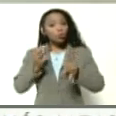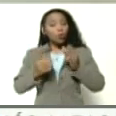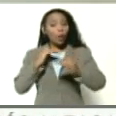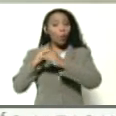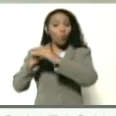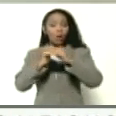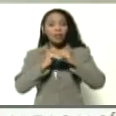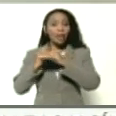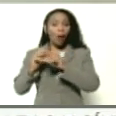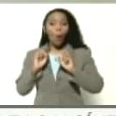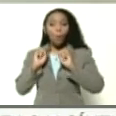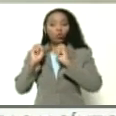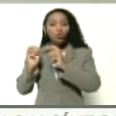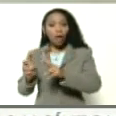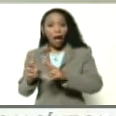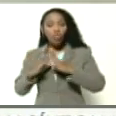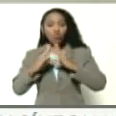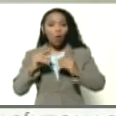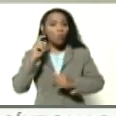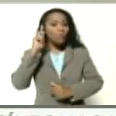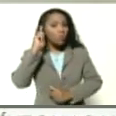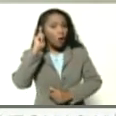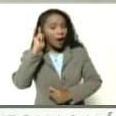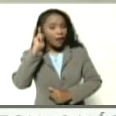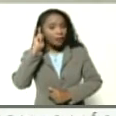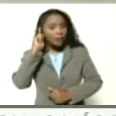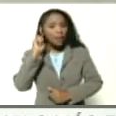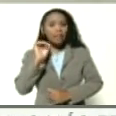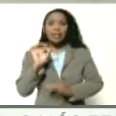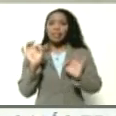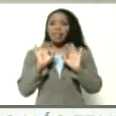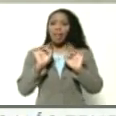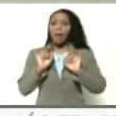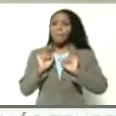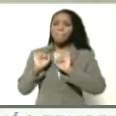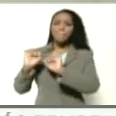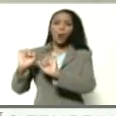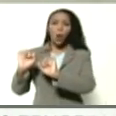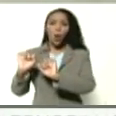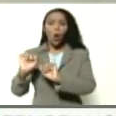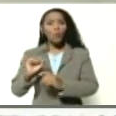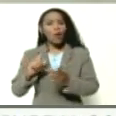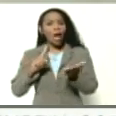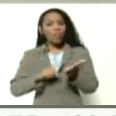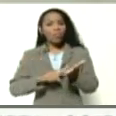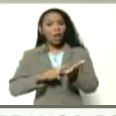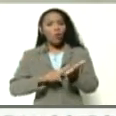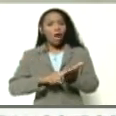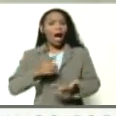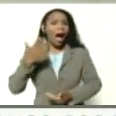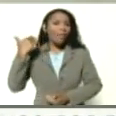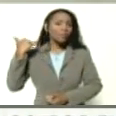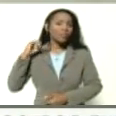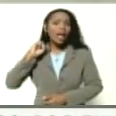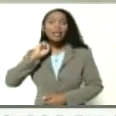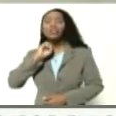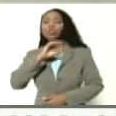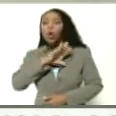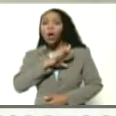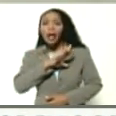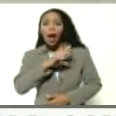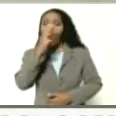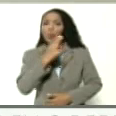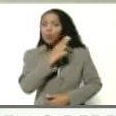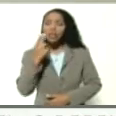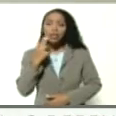de oportunidades para todas las mujeres, sin distingo, como una deuda histórica y un compromiso ético